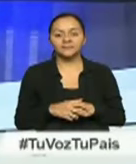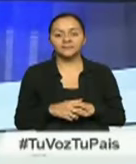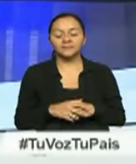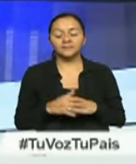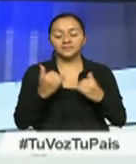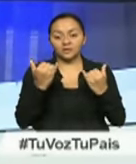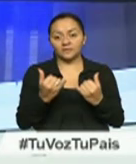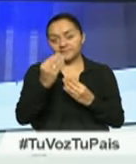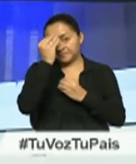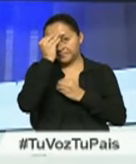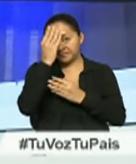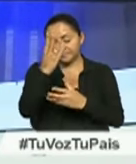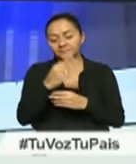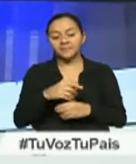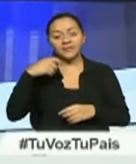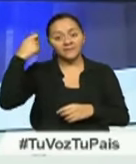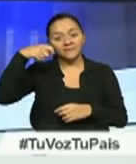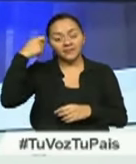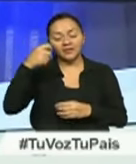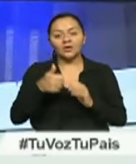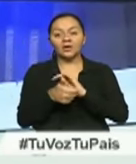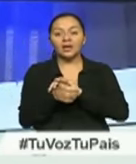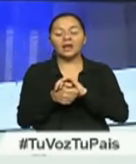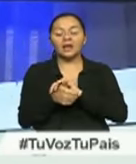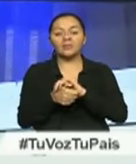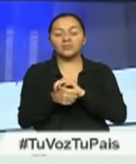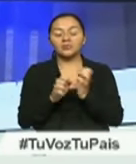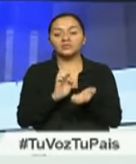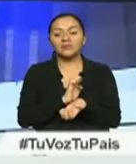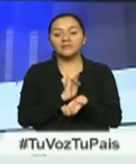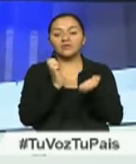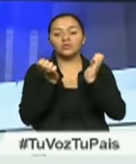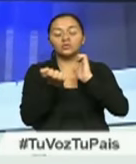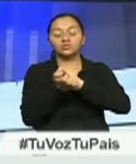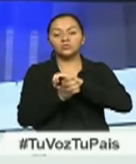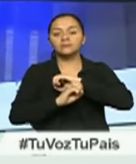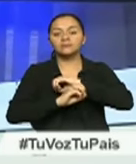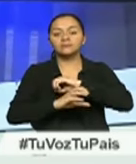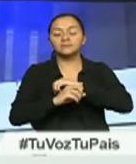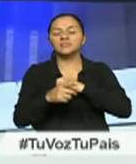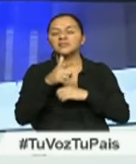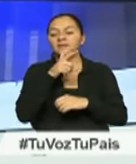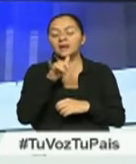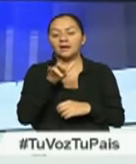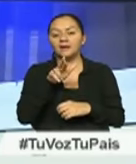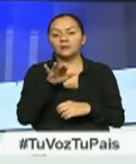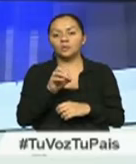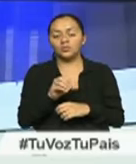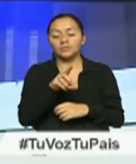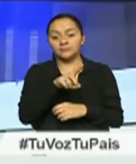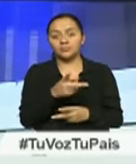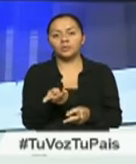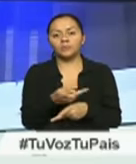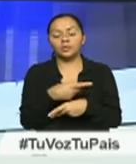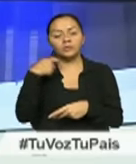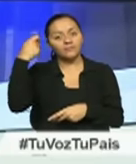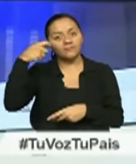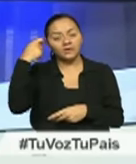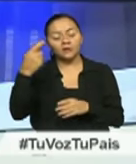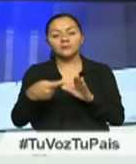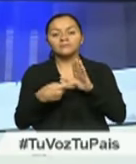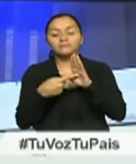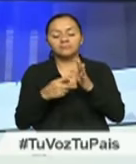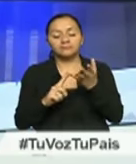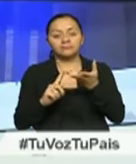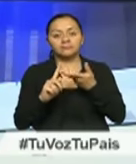Ahora les contamos que el documental Galápagos, Islas de la Evolución, fue estrenado en Puerto Ayora. Esta producción muestra la riqueza de